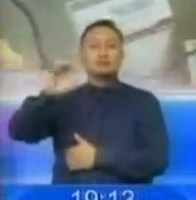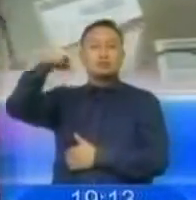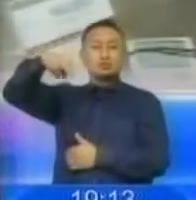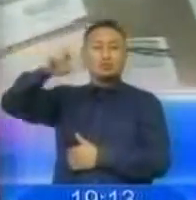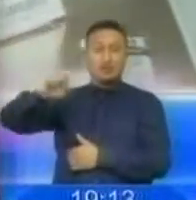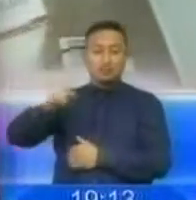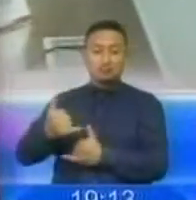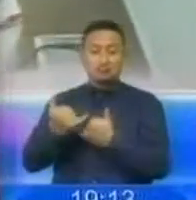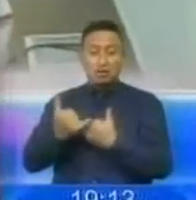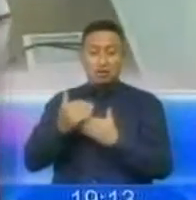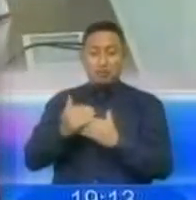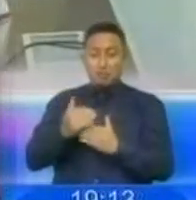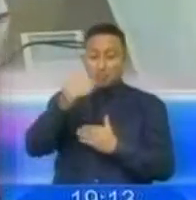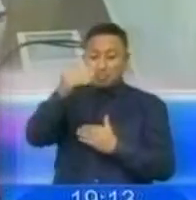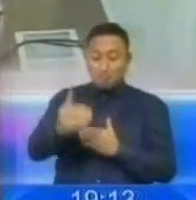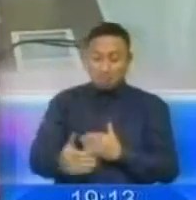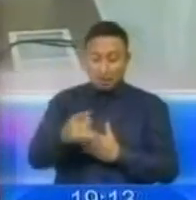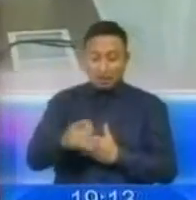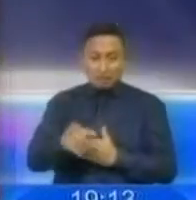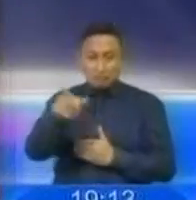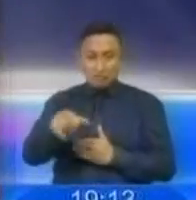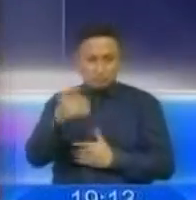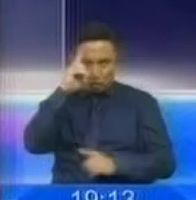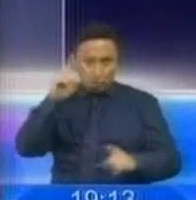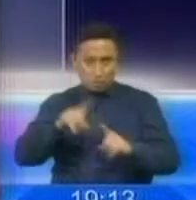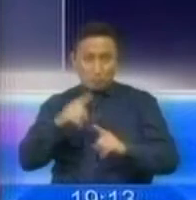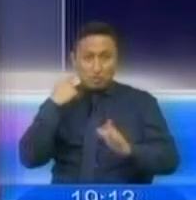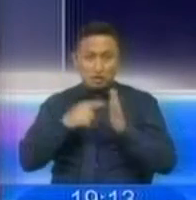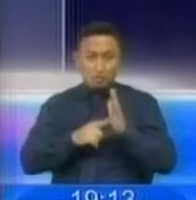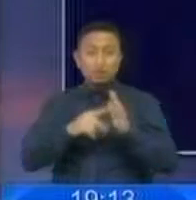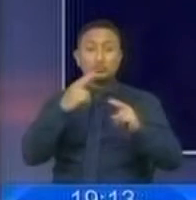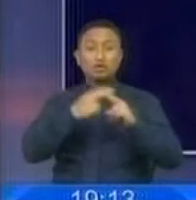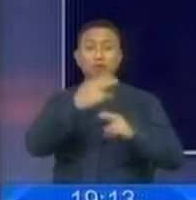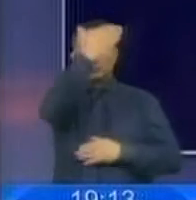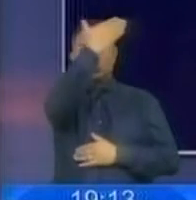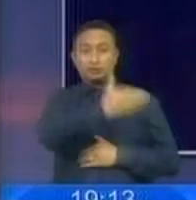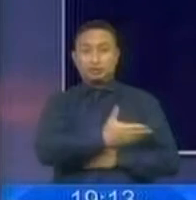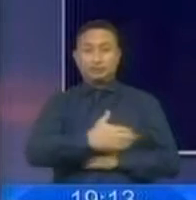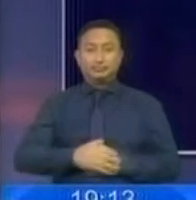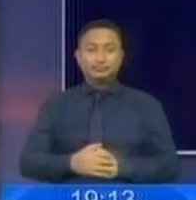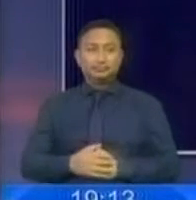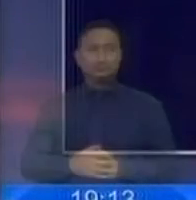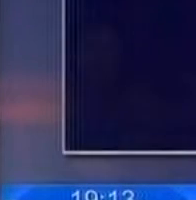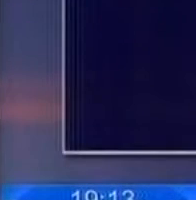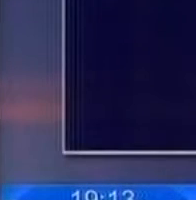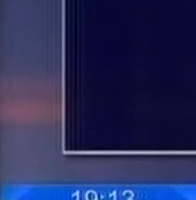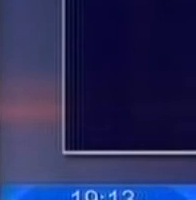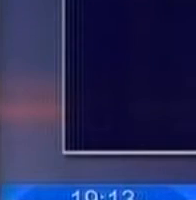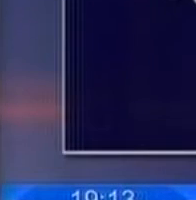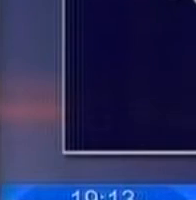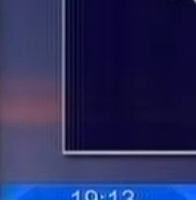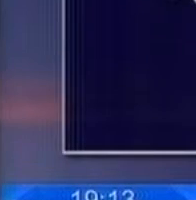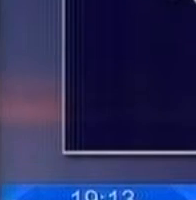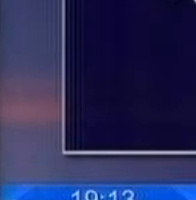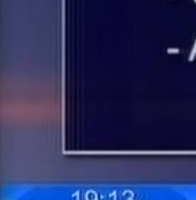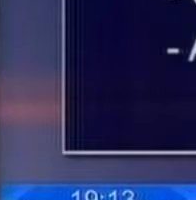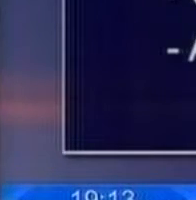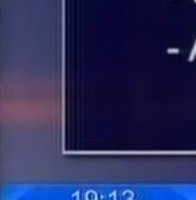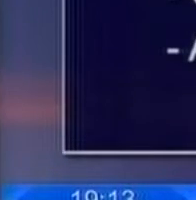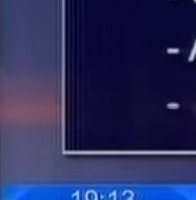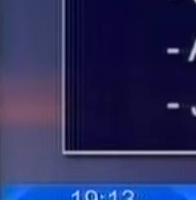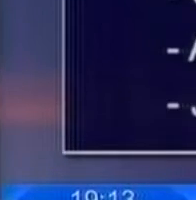de impugnación ciudadana. Ellos son Estela Acero, Diana Atamaint, José Cabrera, Lenin Duque,